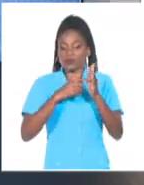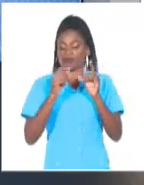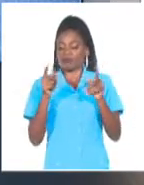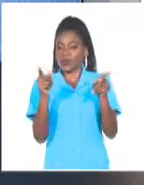nacionales y ya